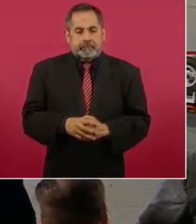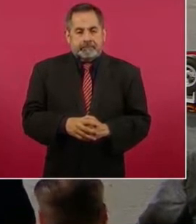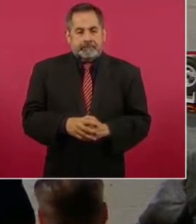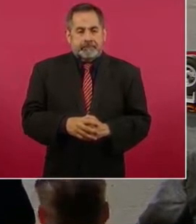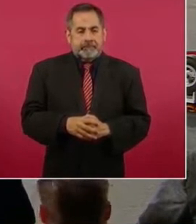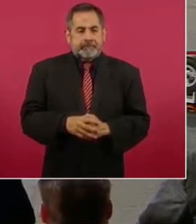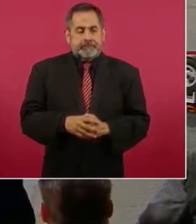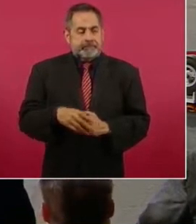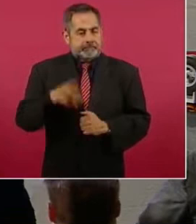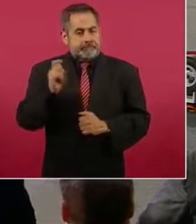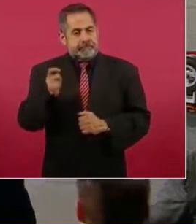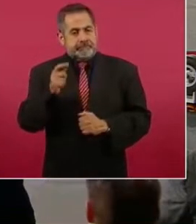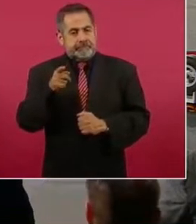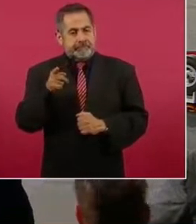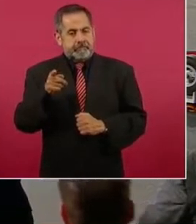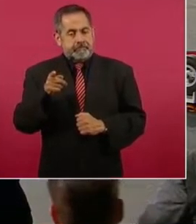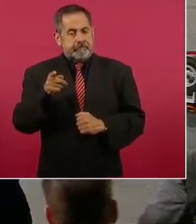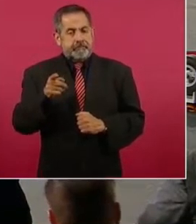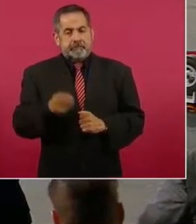sin embargo,